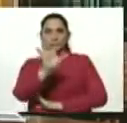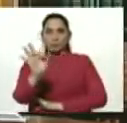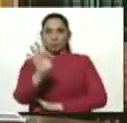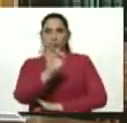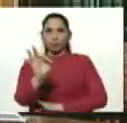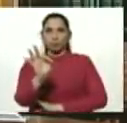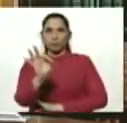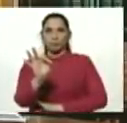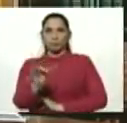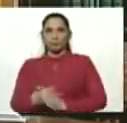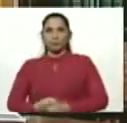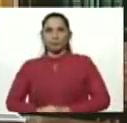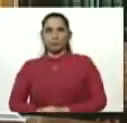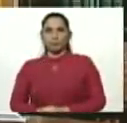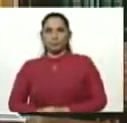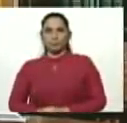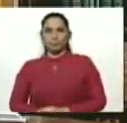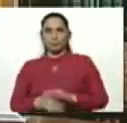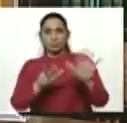83%,